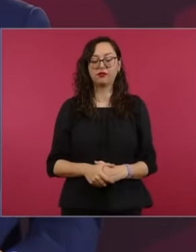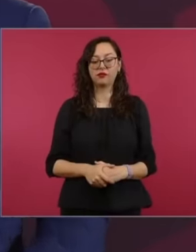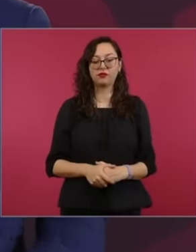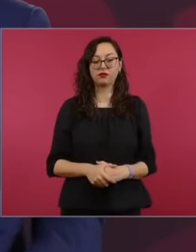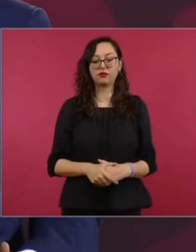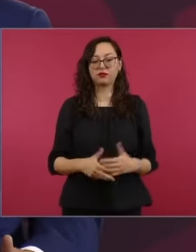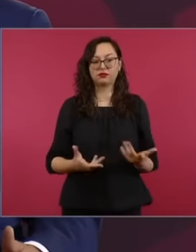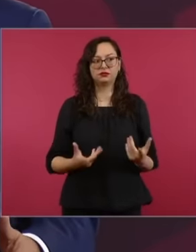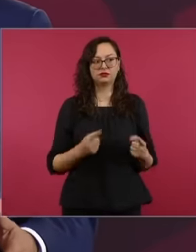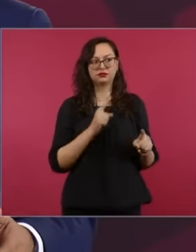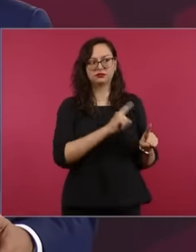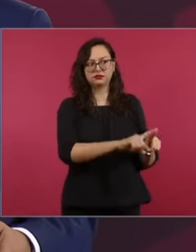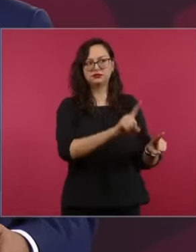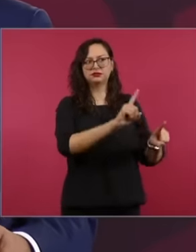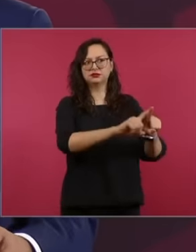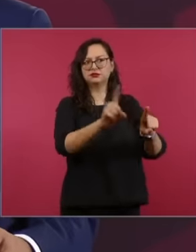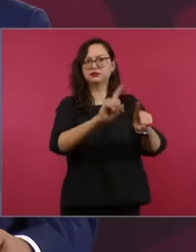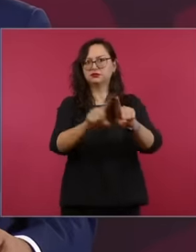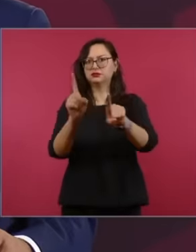muchos.